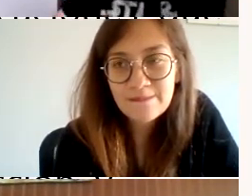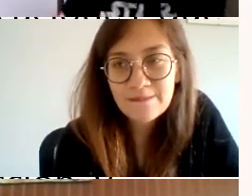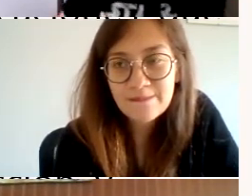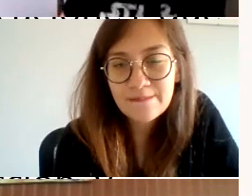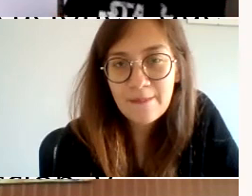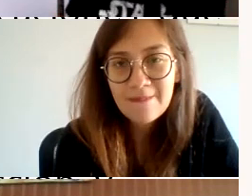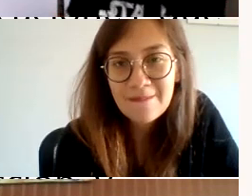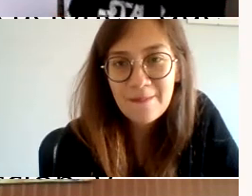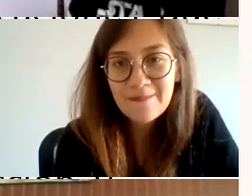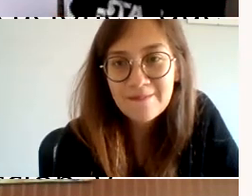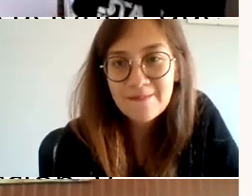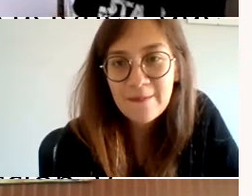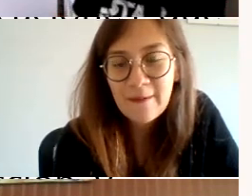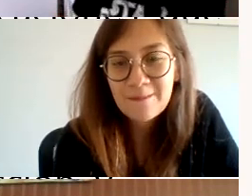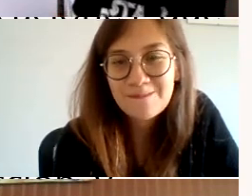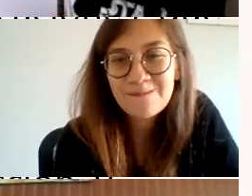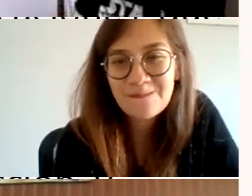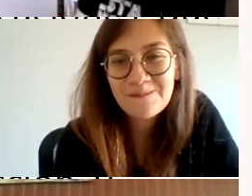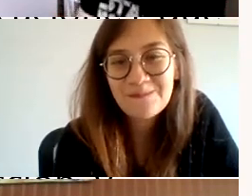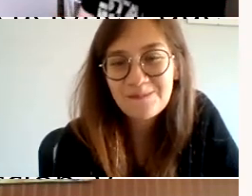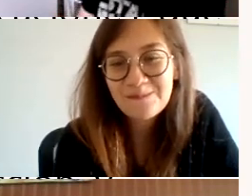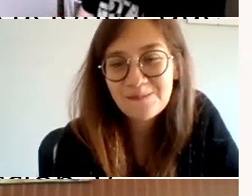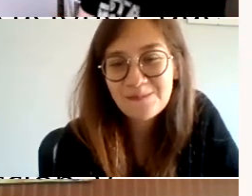y estirarse un poco, también.